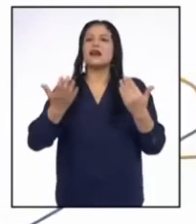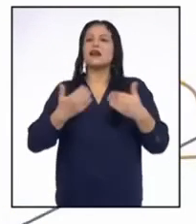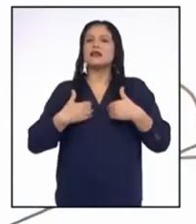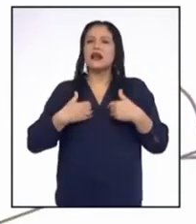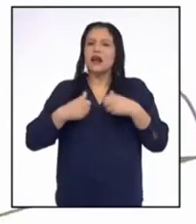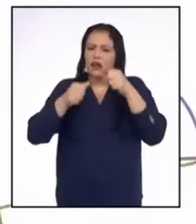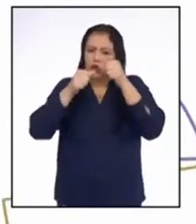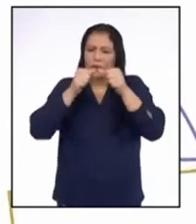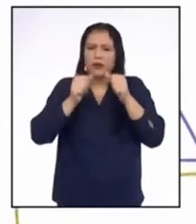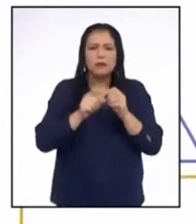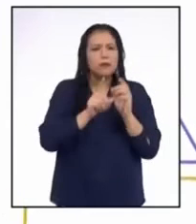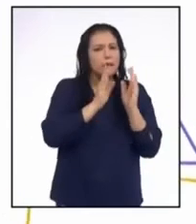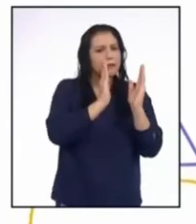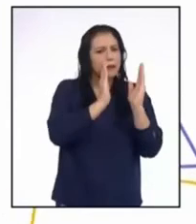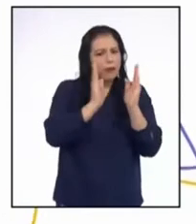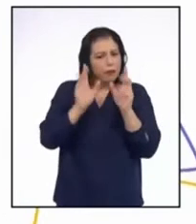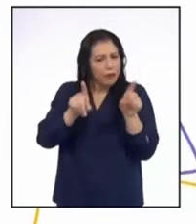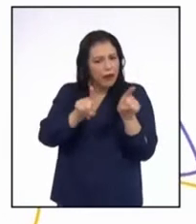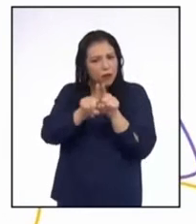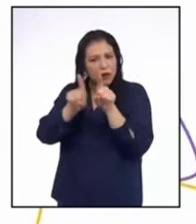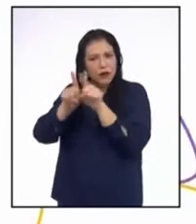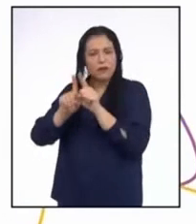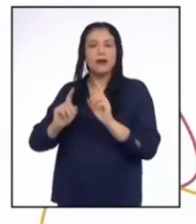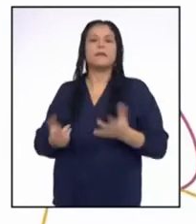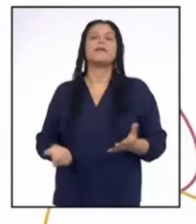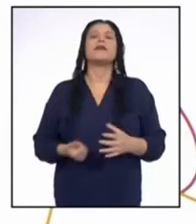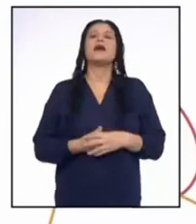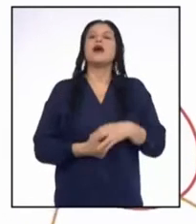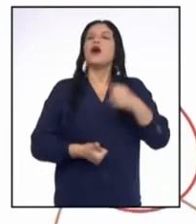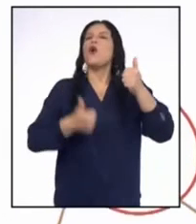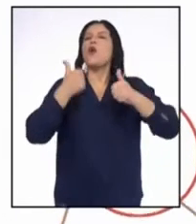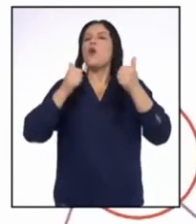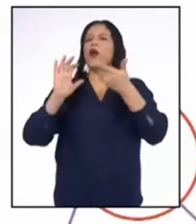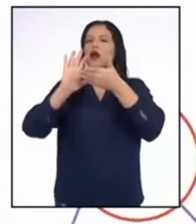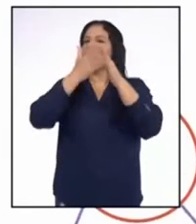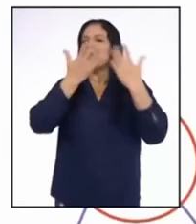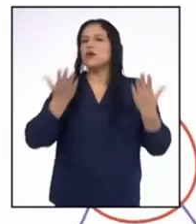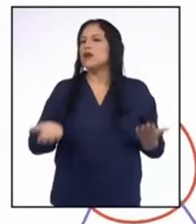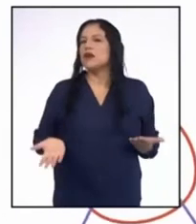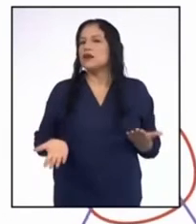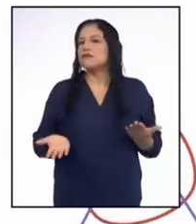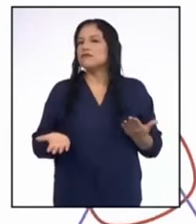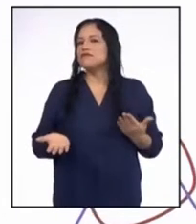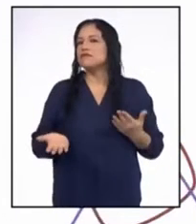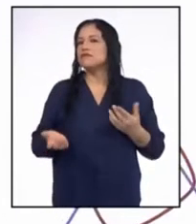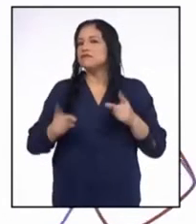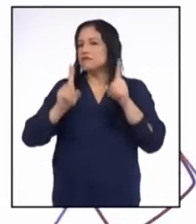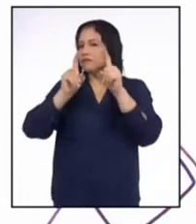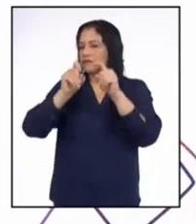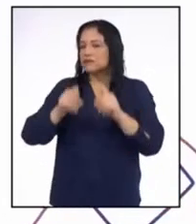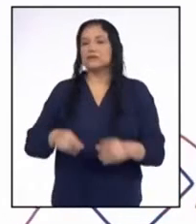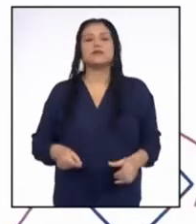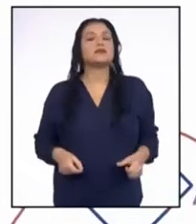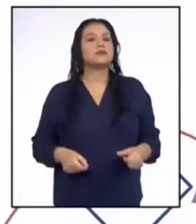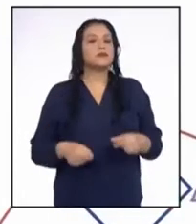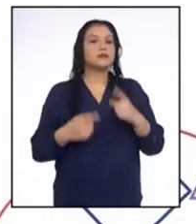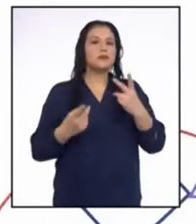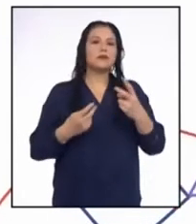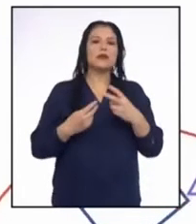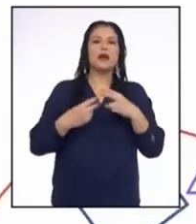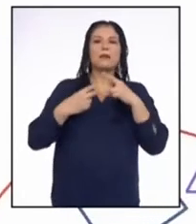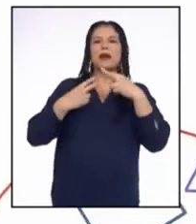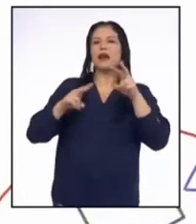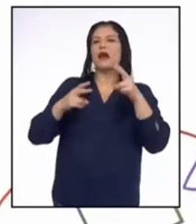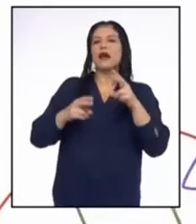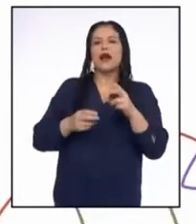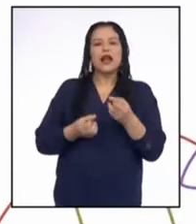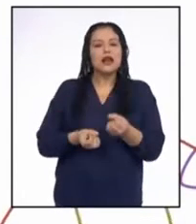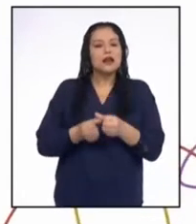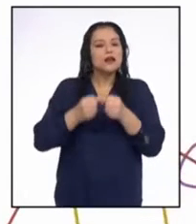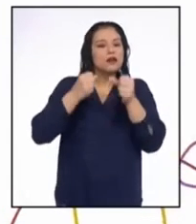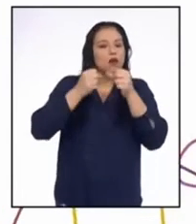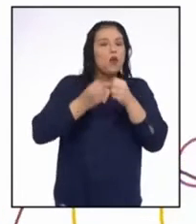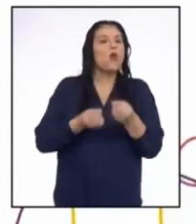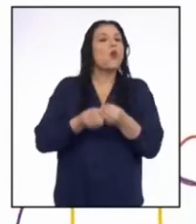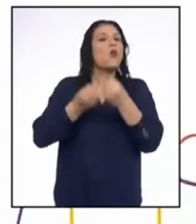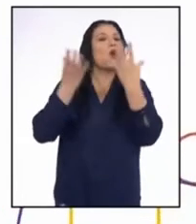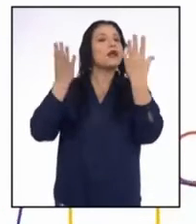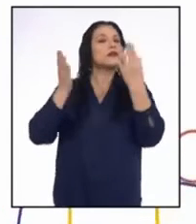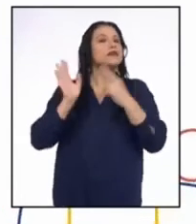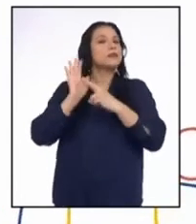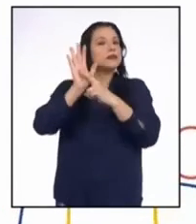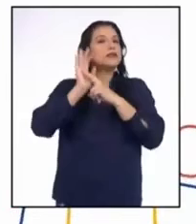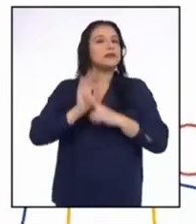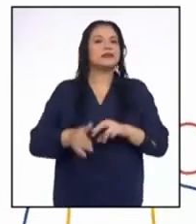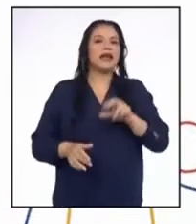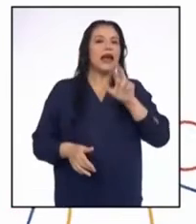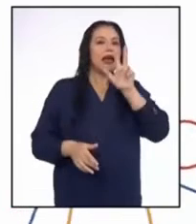datos más homogéneos. ¿De qué comunidad se trata? Veamos. El valor más representativo es de 3 hijos por